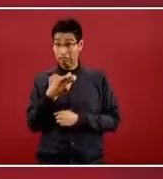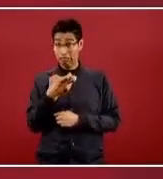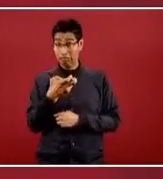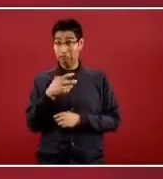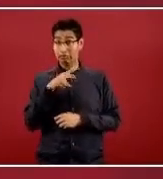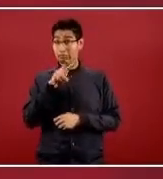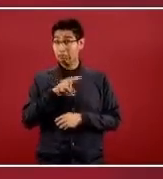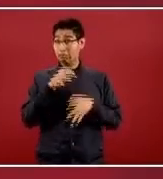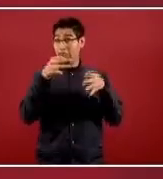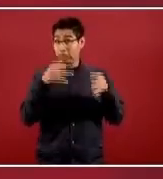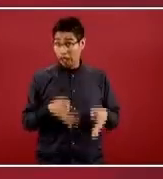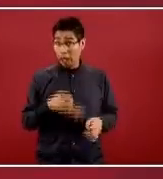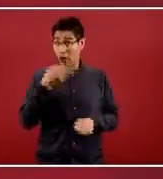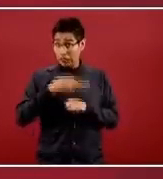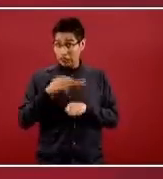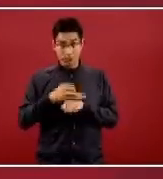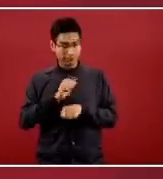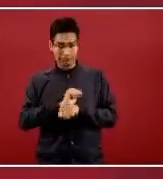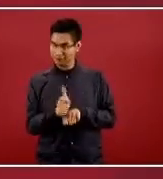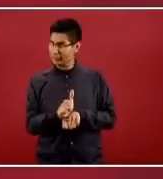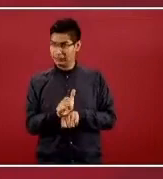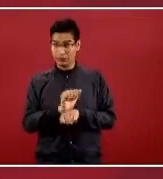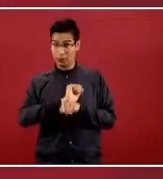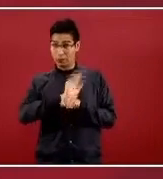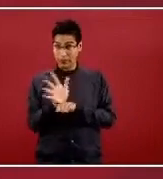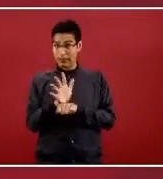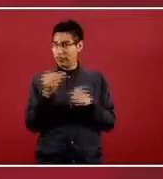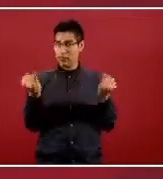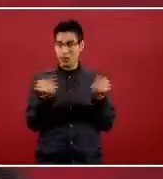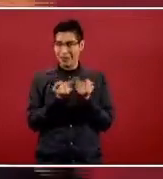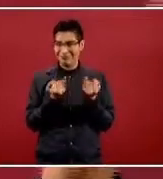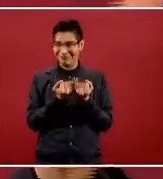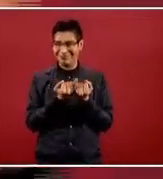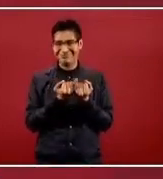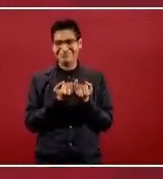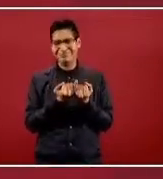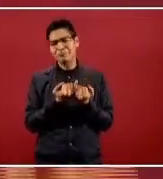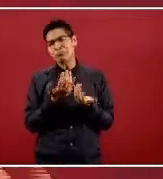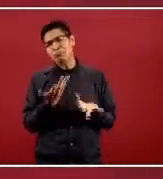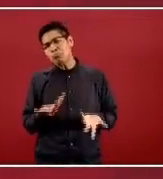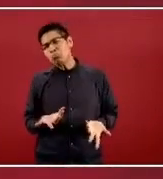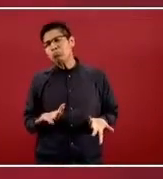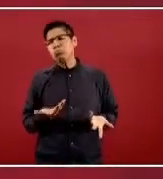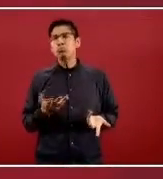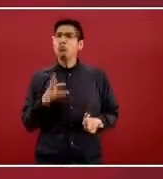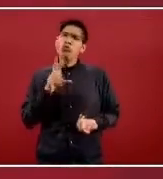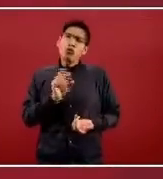caso necesariamente ahora para COVID, pero sí por comparación